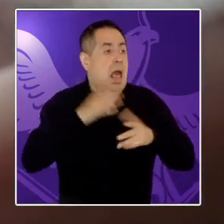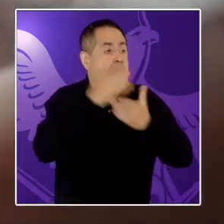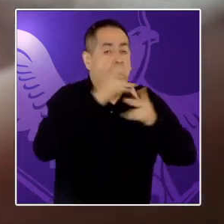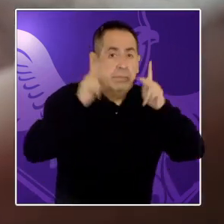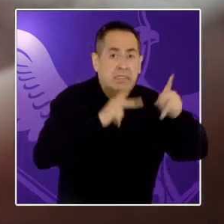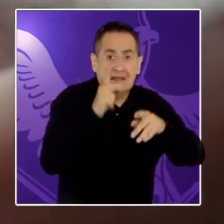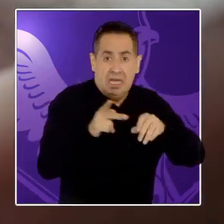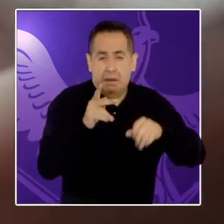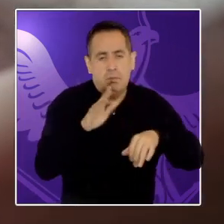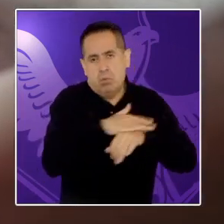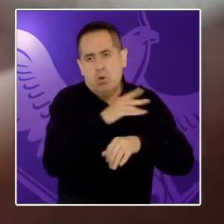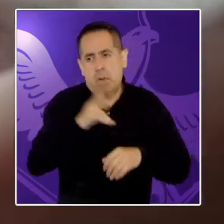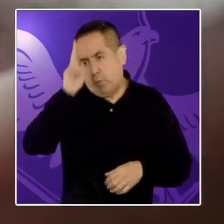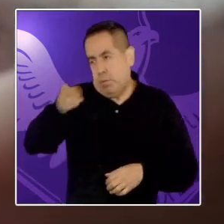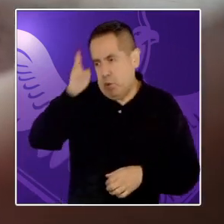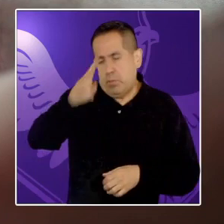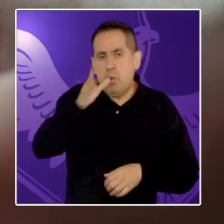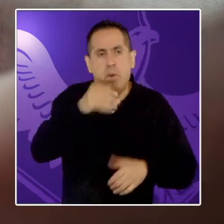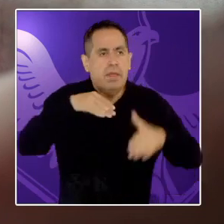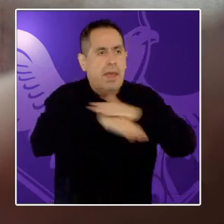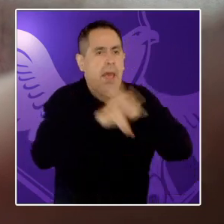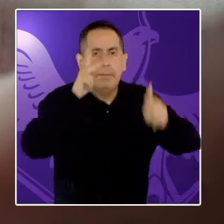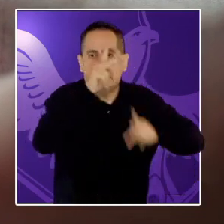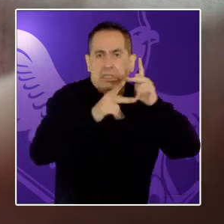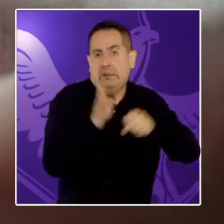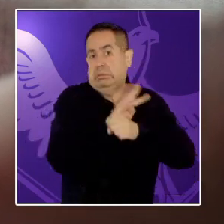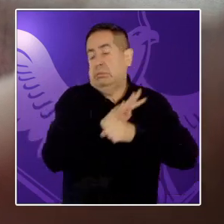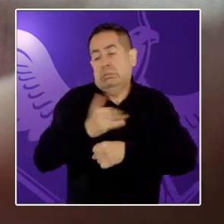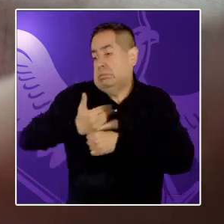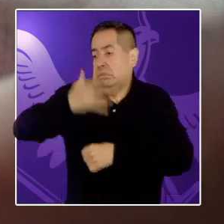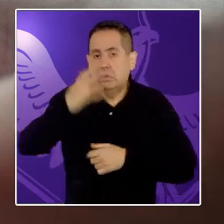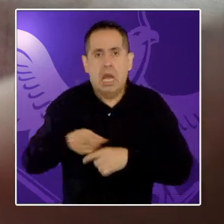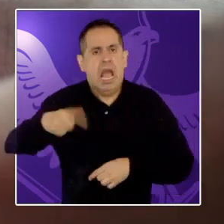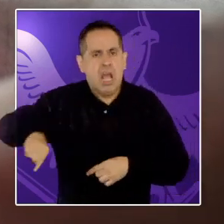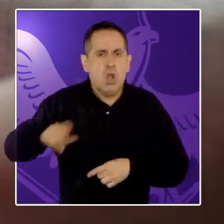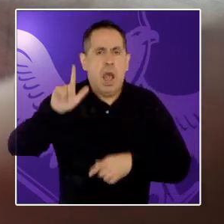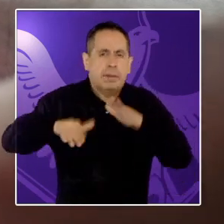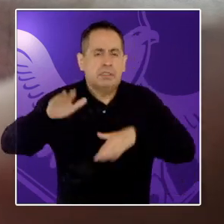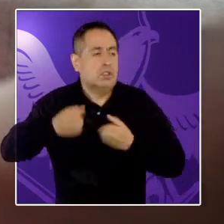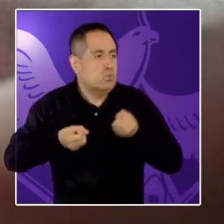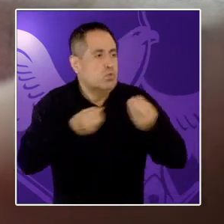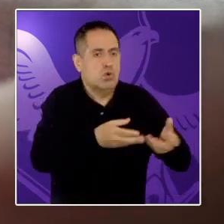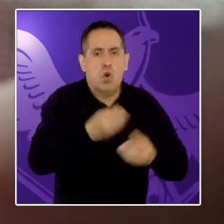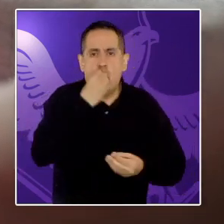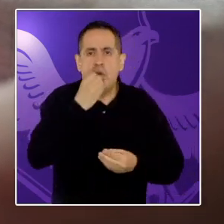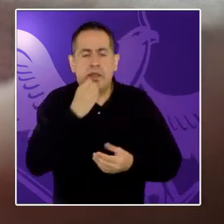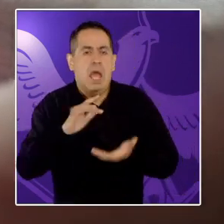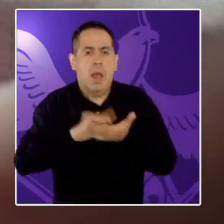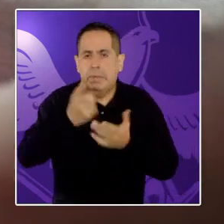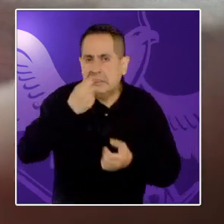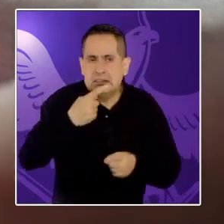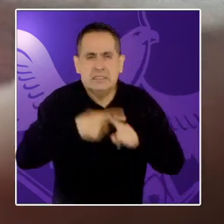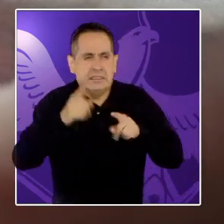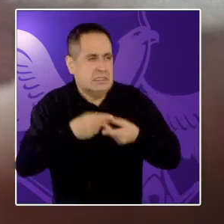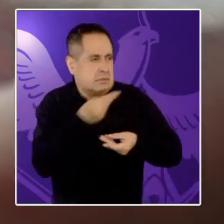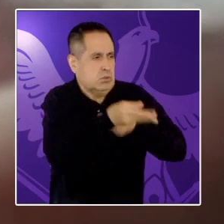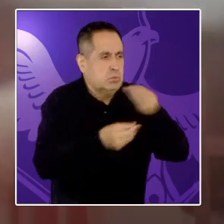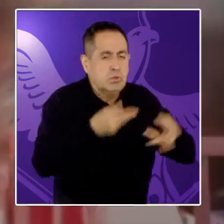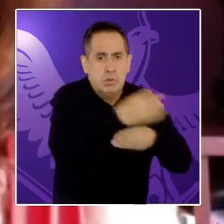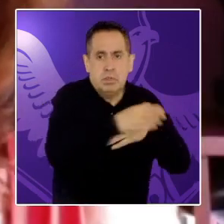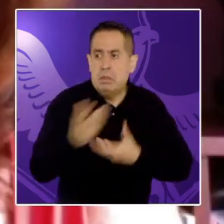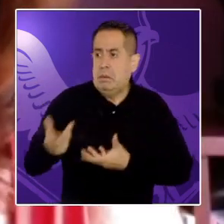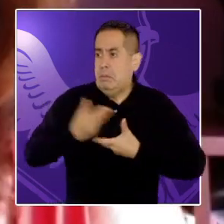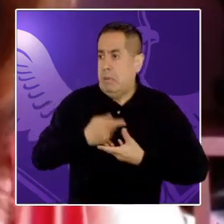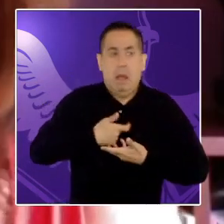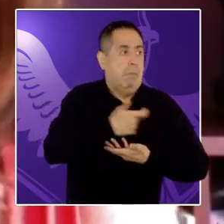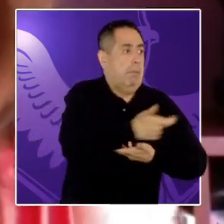por la pandemia es un factor de mayor vulnerabilidad, dado que son sus familiares quienes las abastecen de alimentos, medicinas y artículos de primera necesidad, en